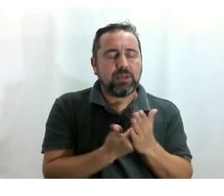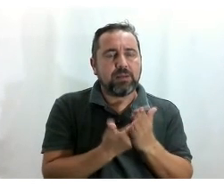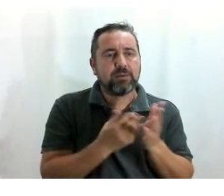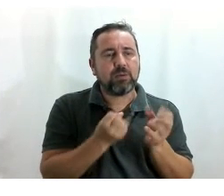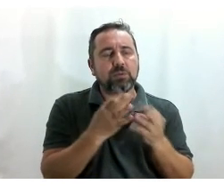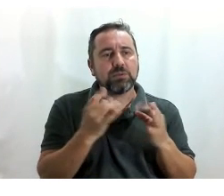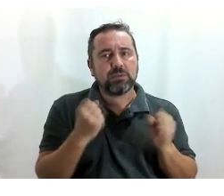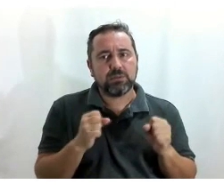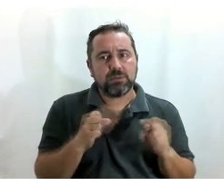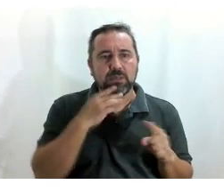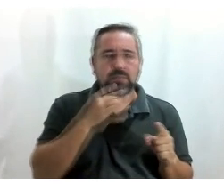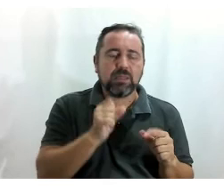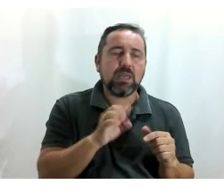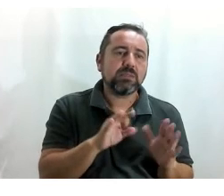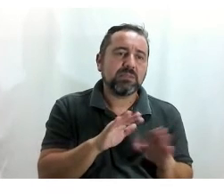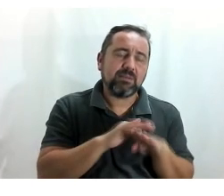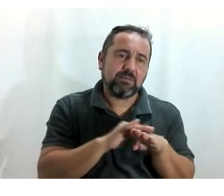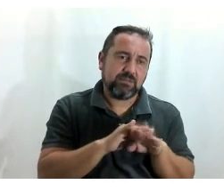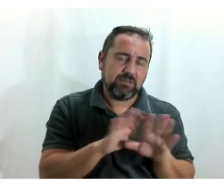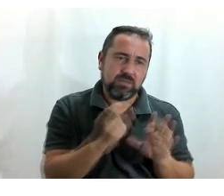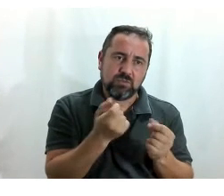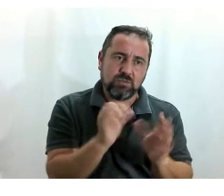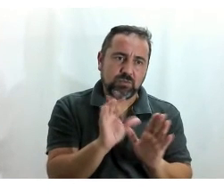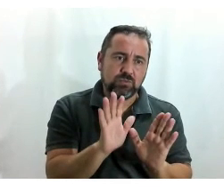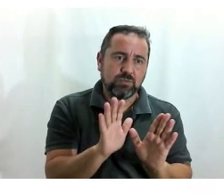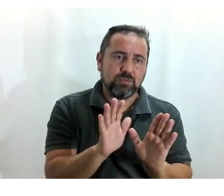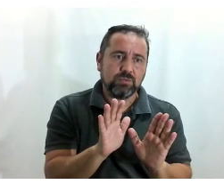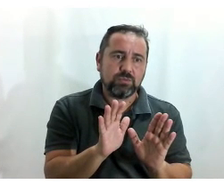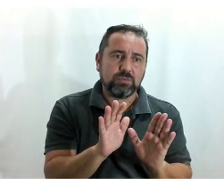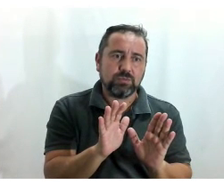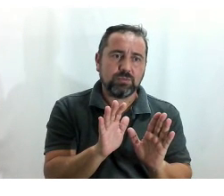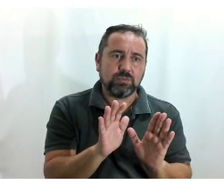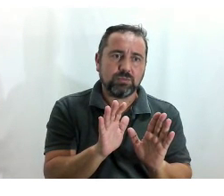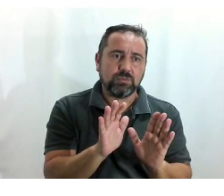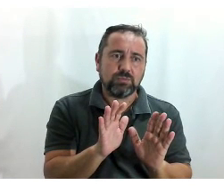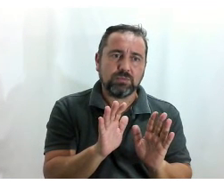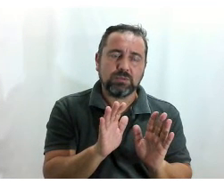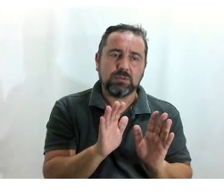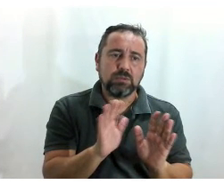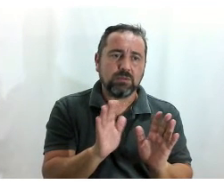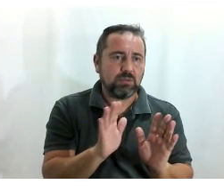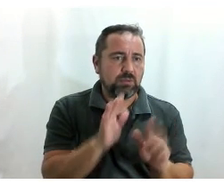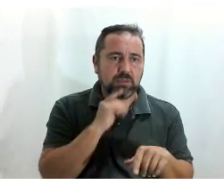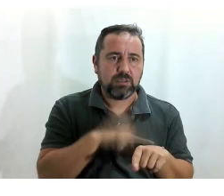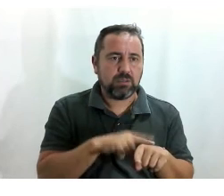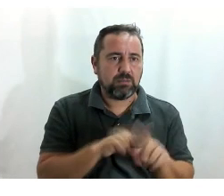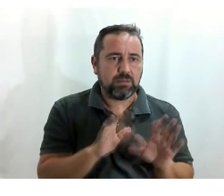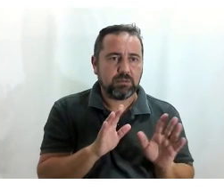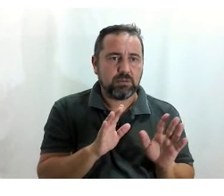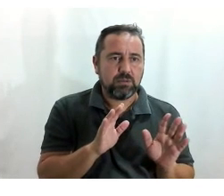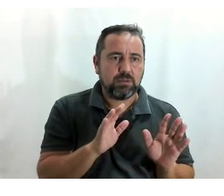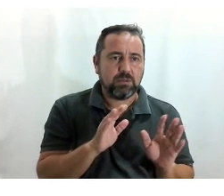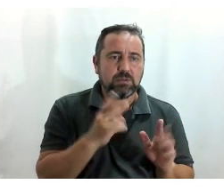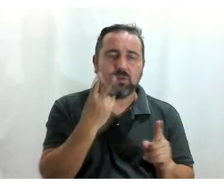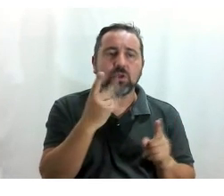clínicos que... Matías, discúlpame un segundito. Vamos muy mal de tiempo. Dos diapositivas.